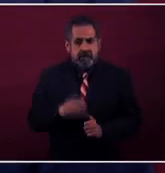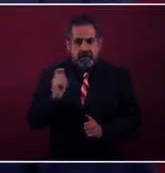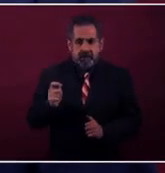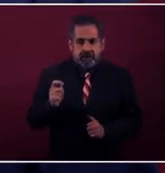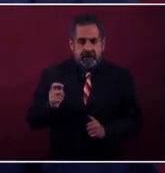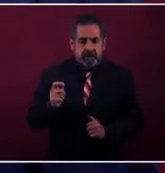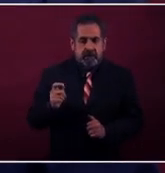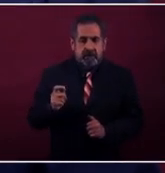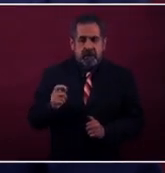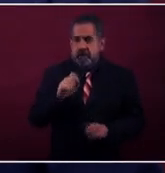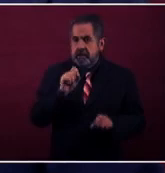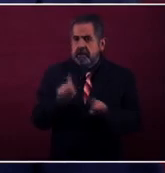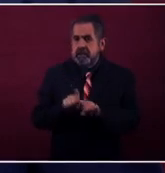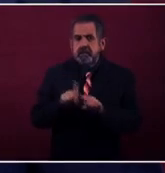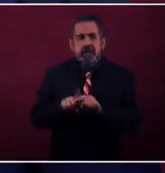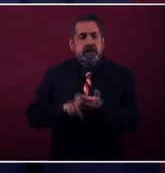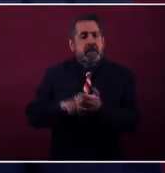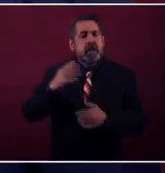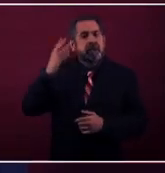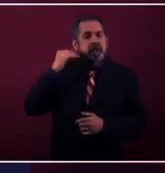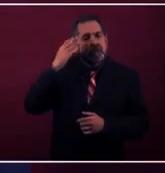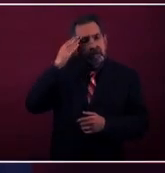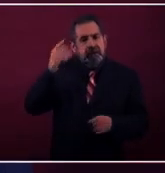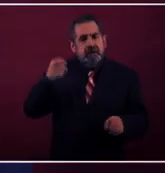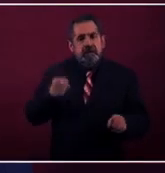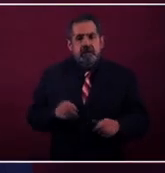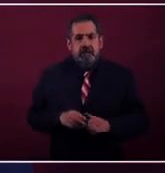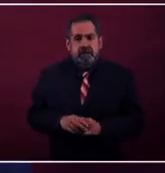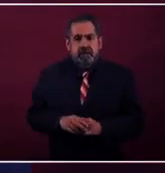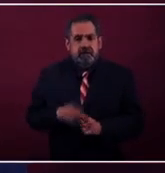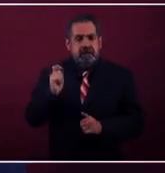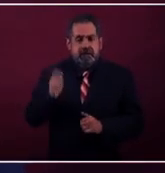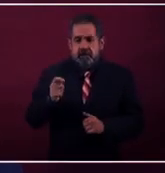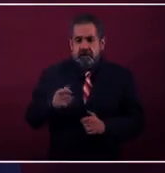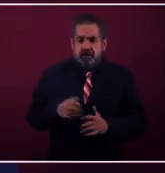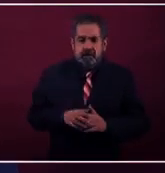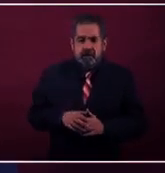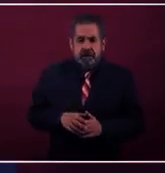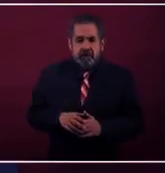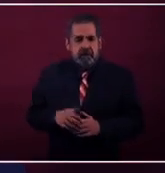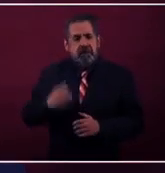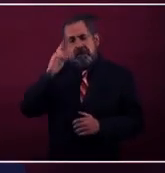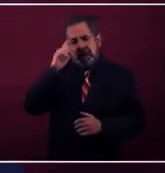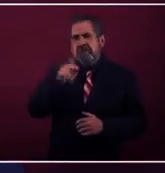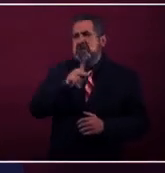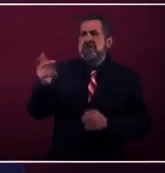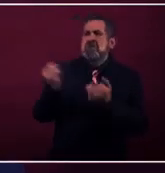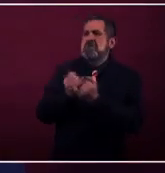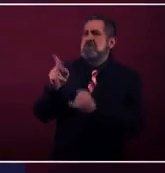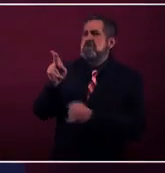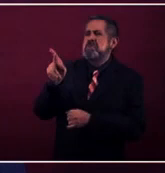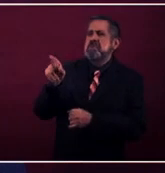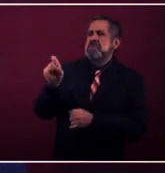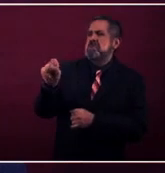pues también se pensaba que todos éramos iguales.